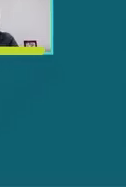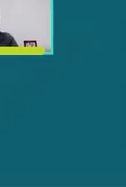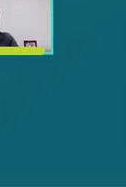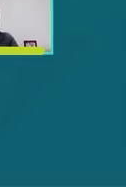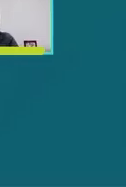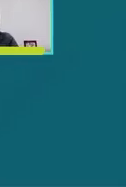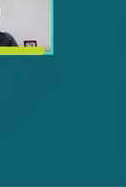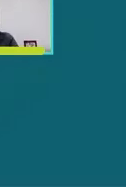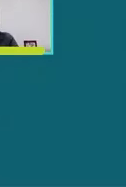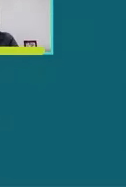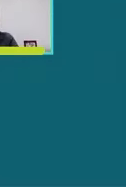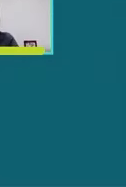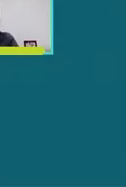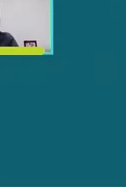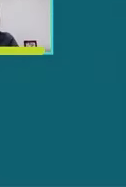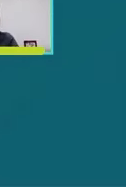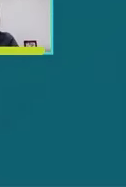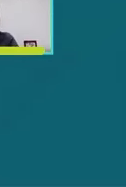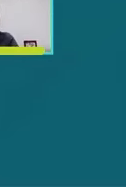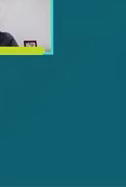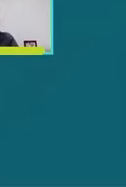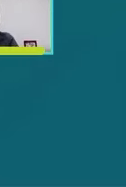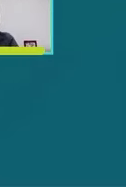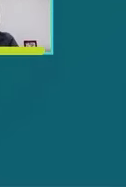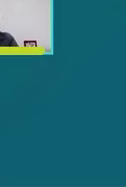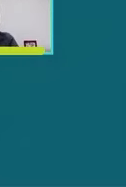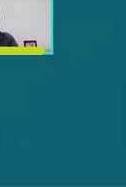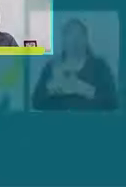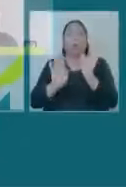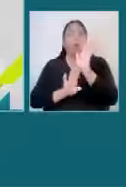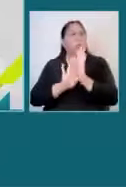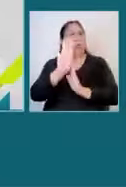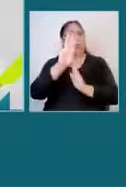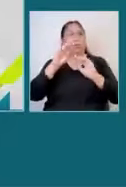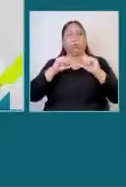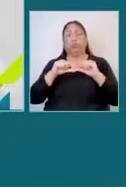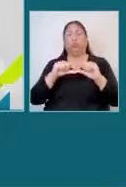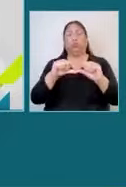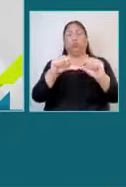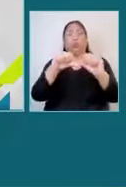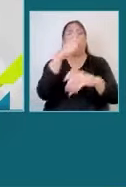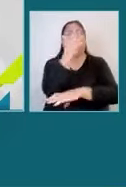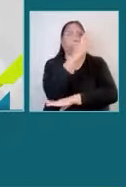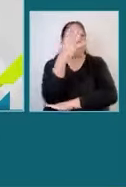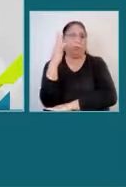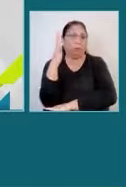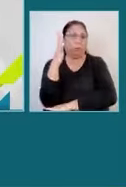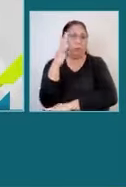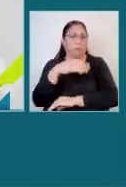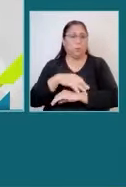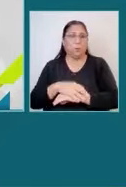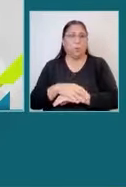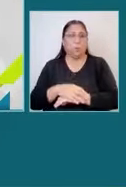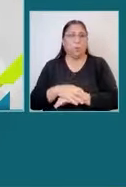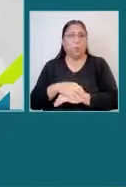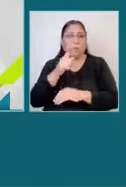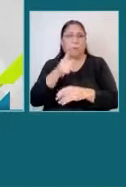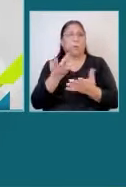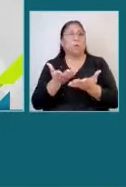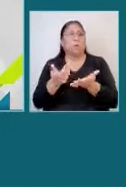particular para promover a través de él un desarrollo sostenible del bosque, ¿no? Este